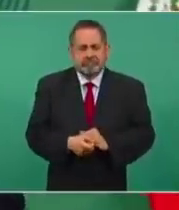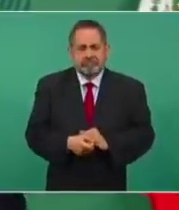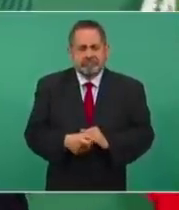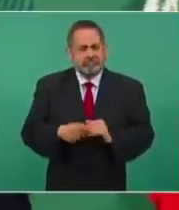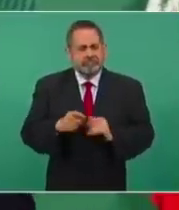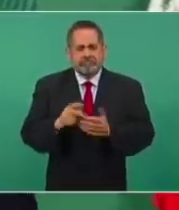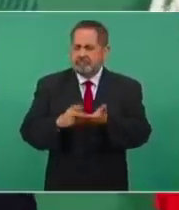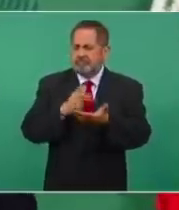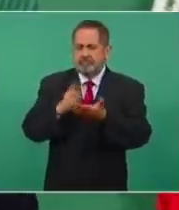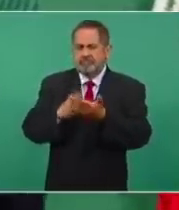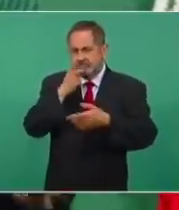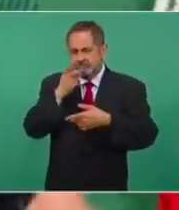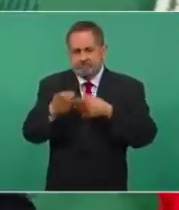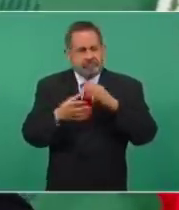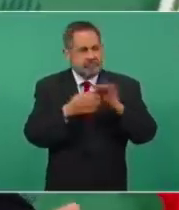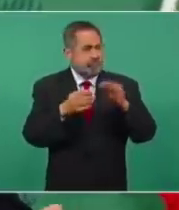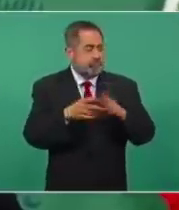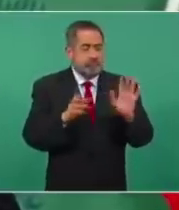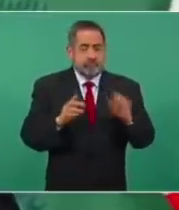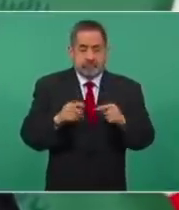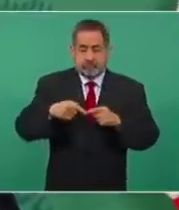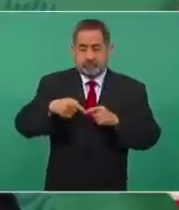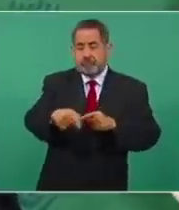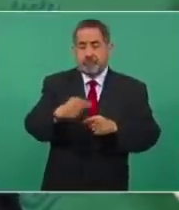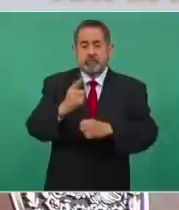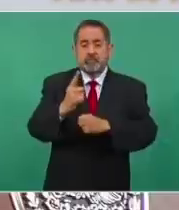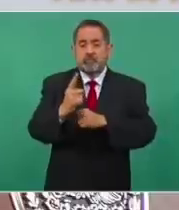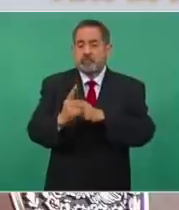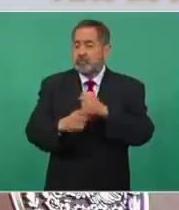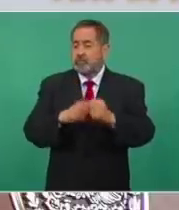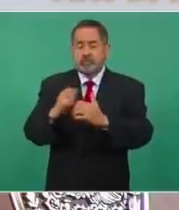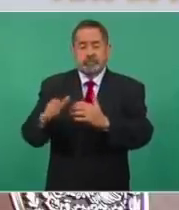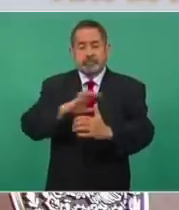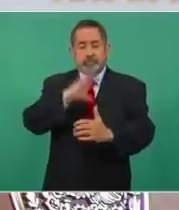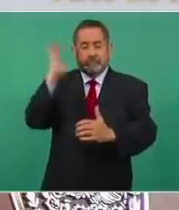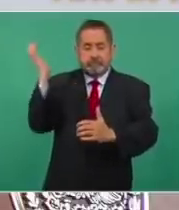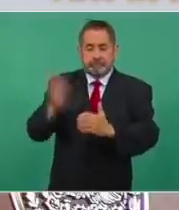lo reitero porque estamos finalizando el año